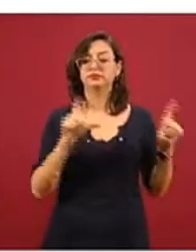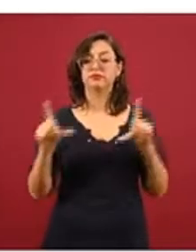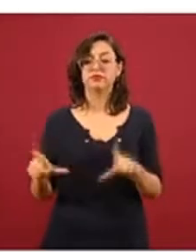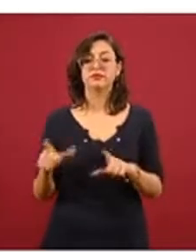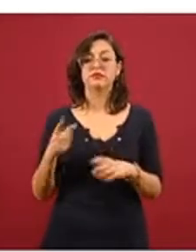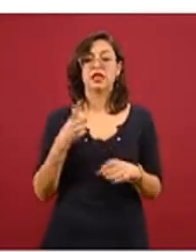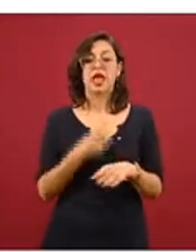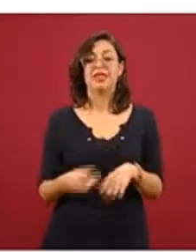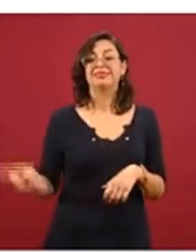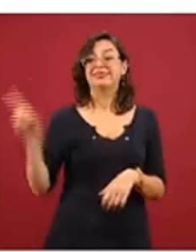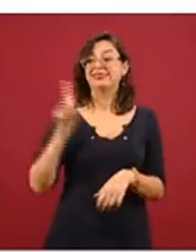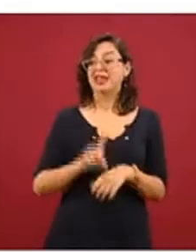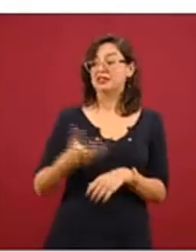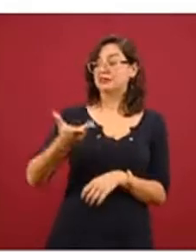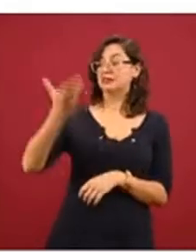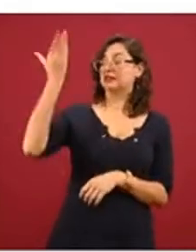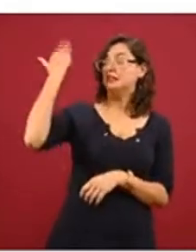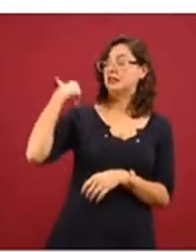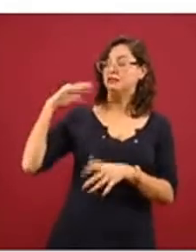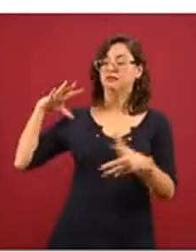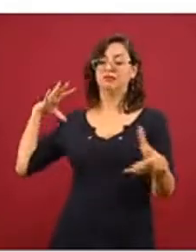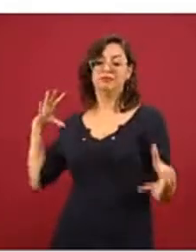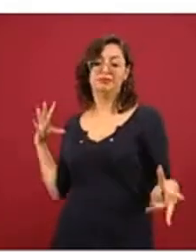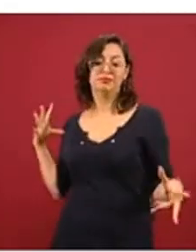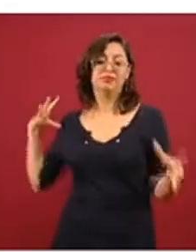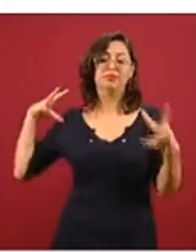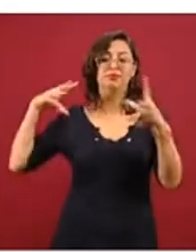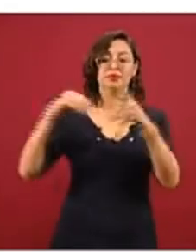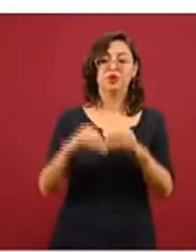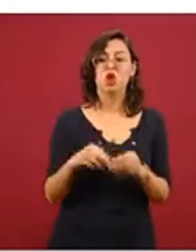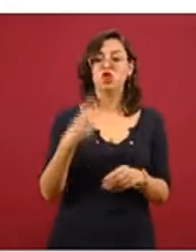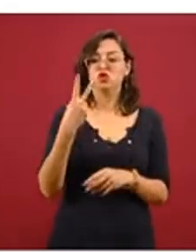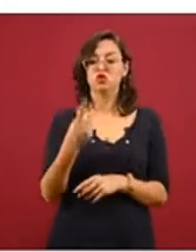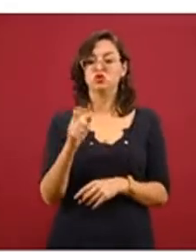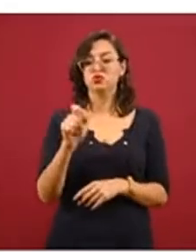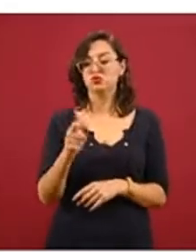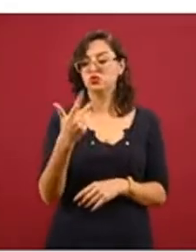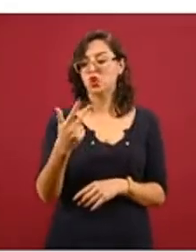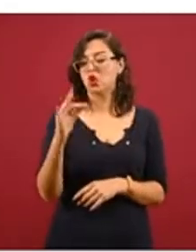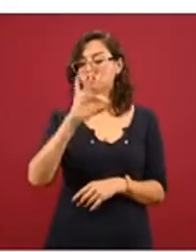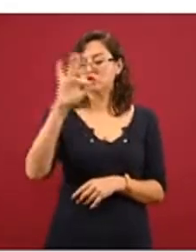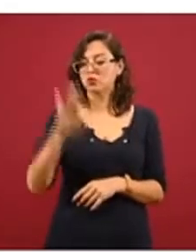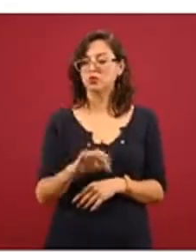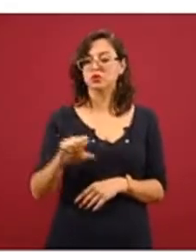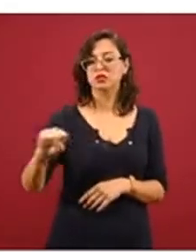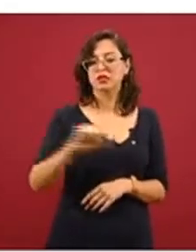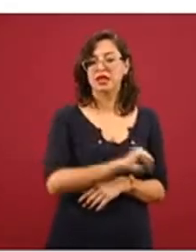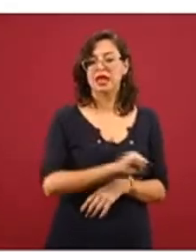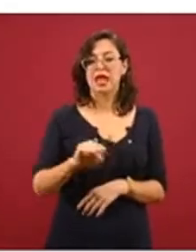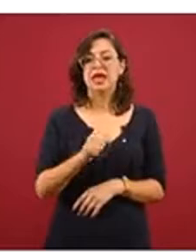acumulada, 2.8%, el incremento en las últimas 24 horas, que representan a